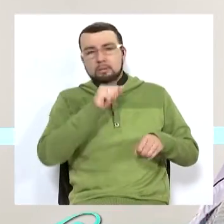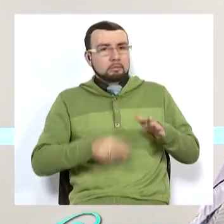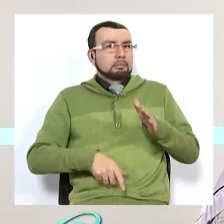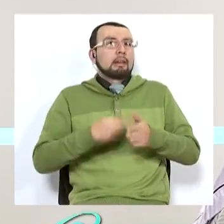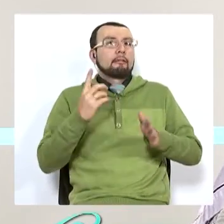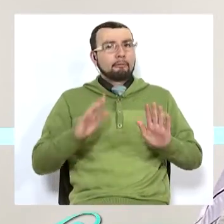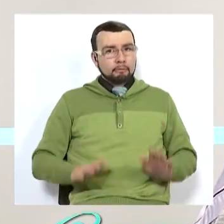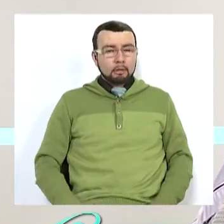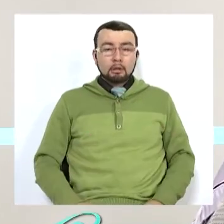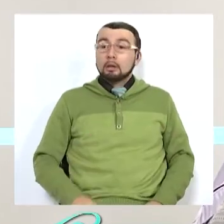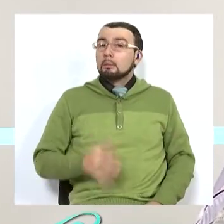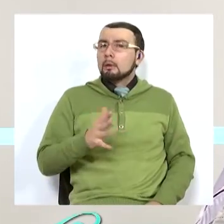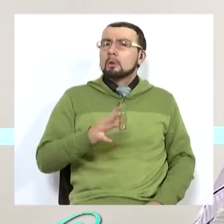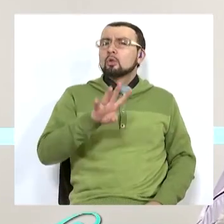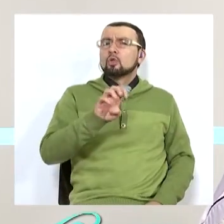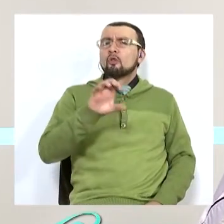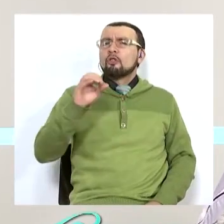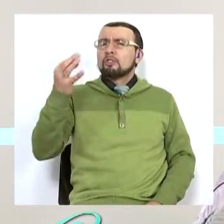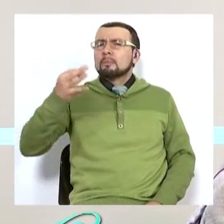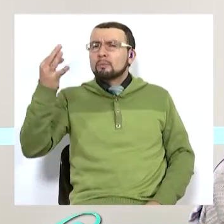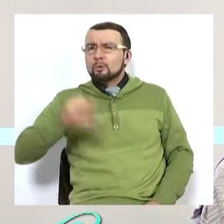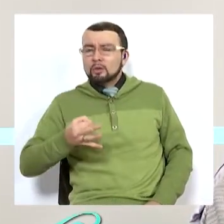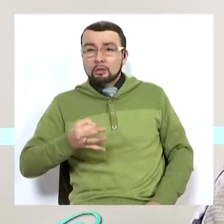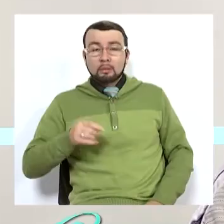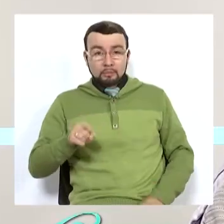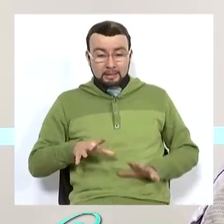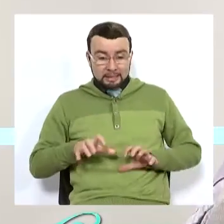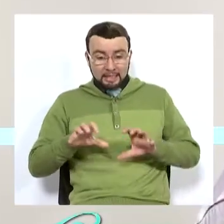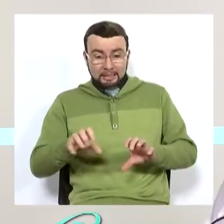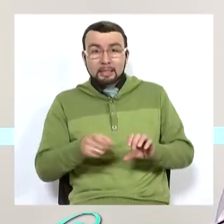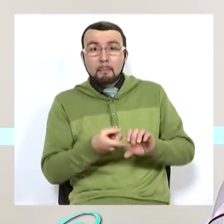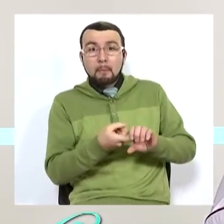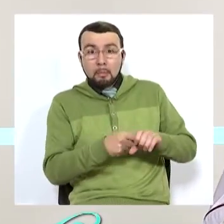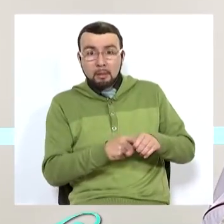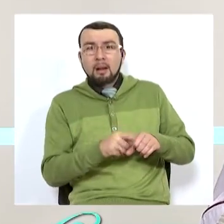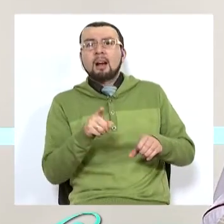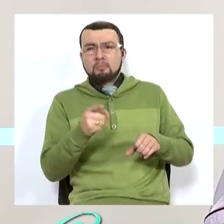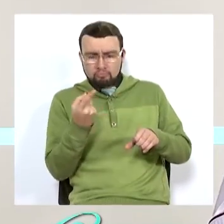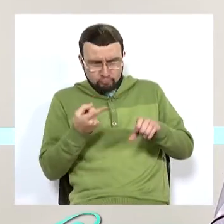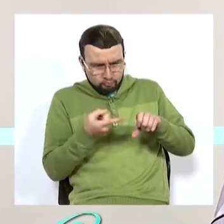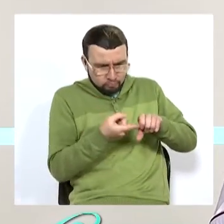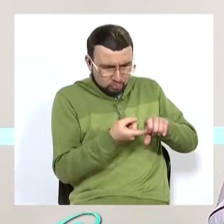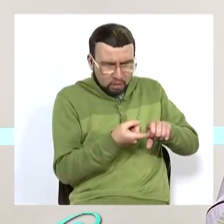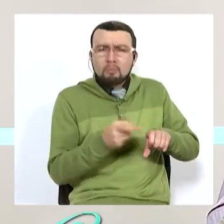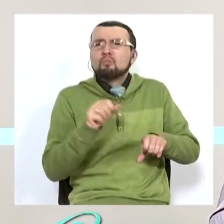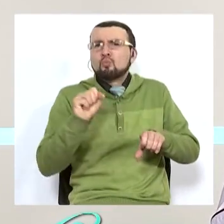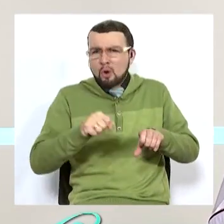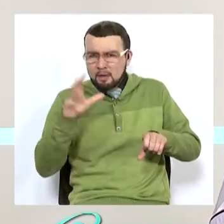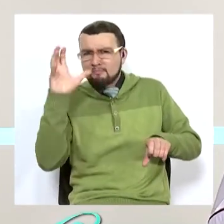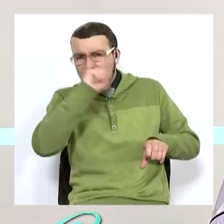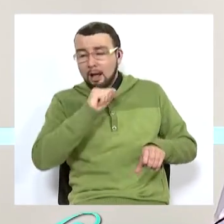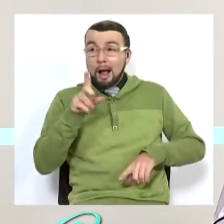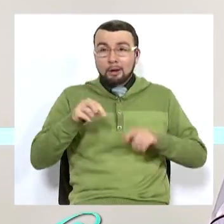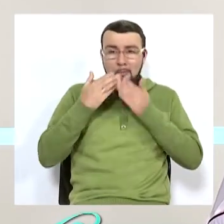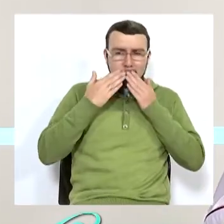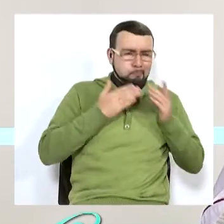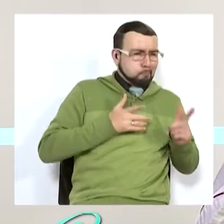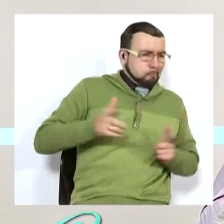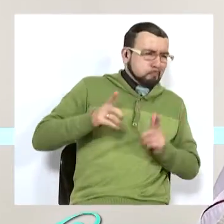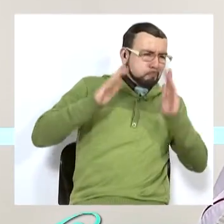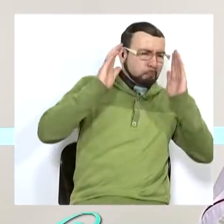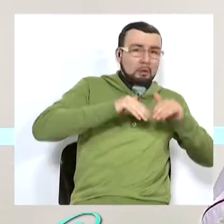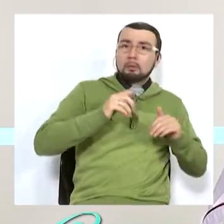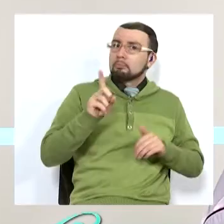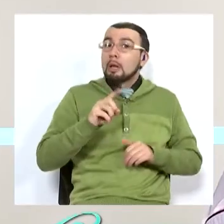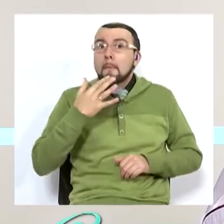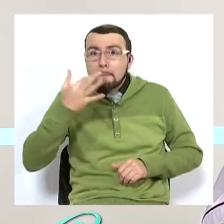Se dice que el 90% de los cánceres de recto están al alcance del dedo. Entonces, a veces jocosamente la gente se burla de este examen, pero es